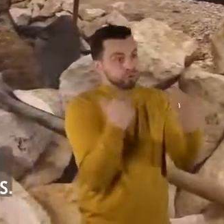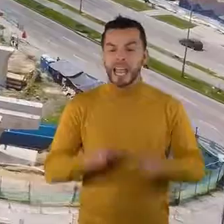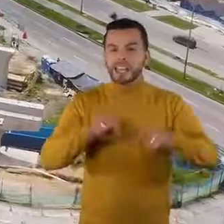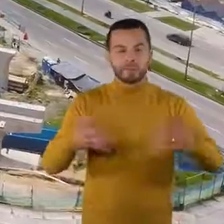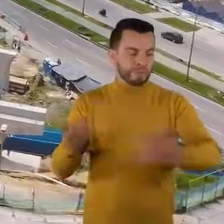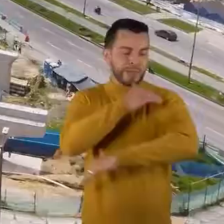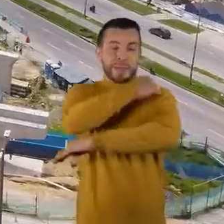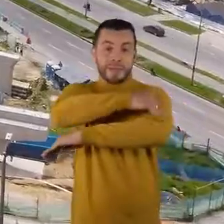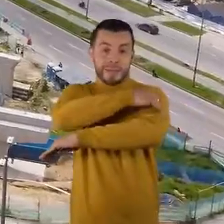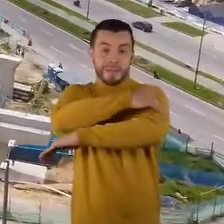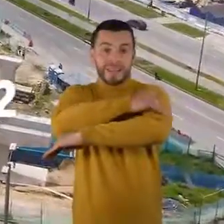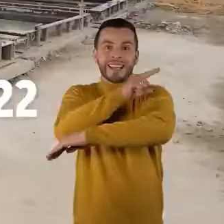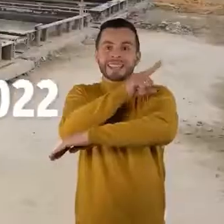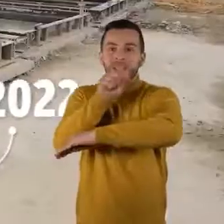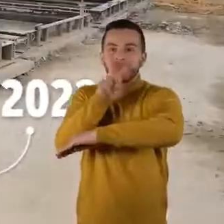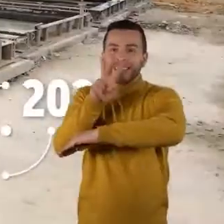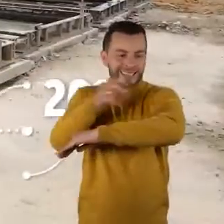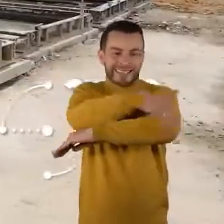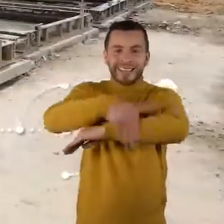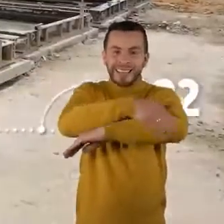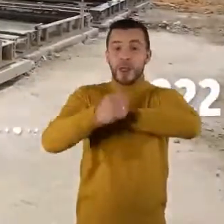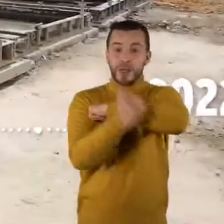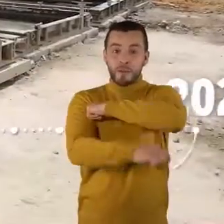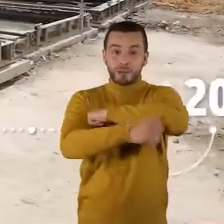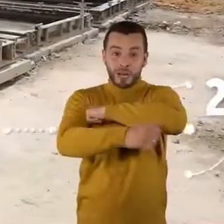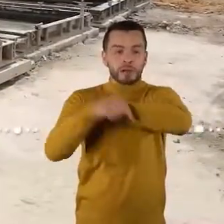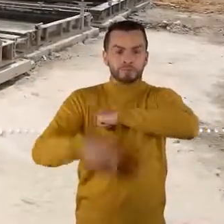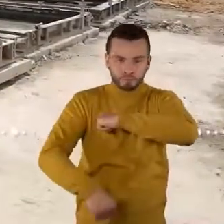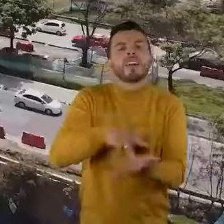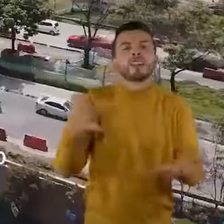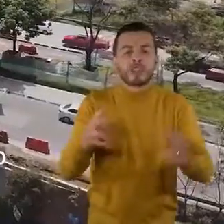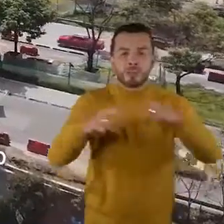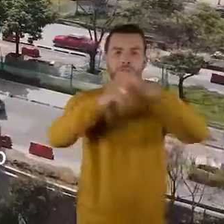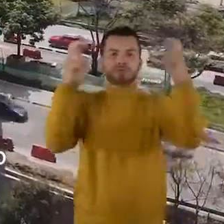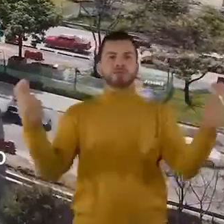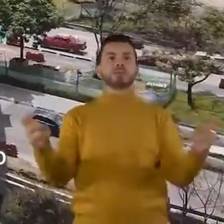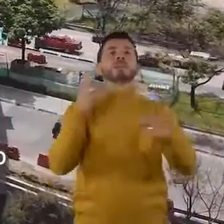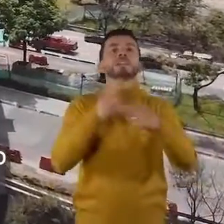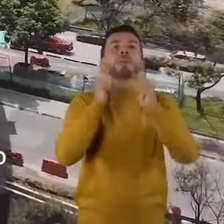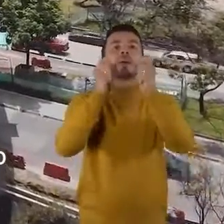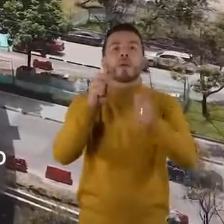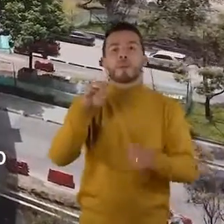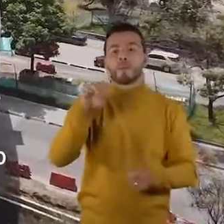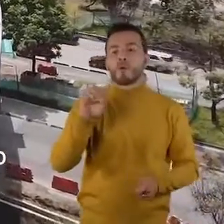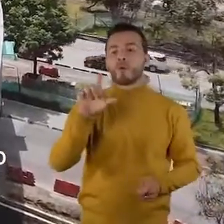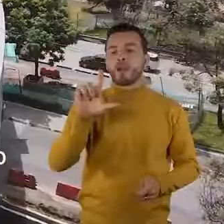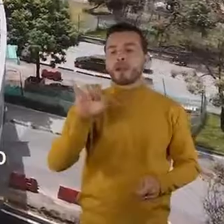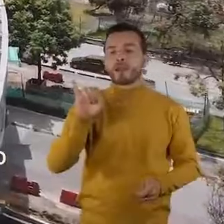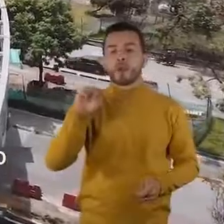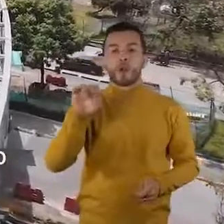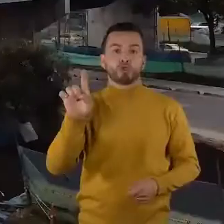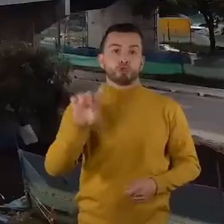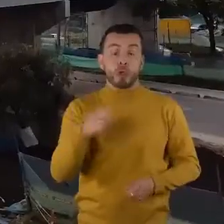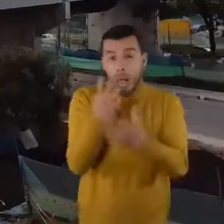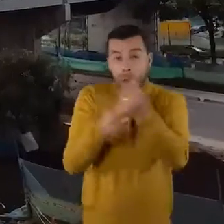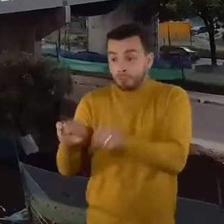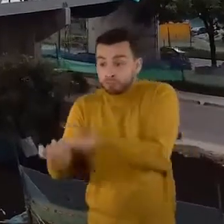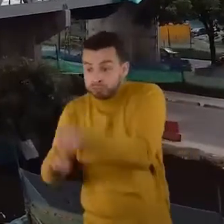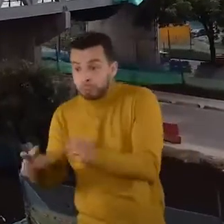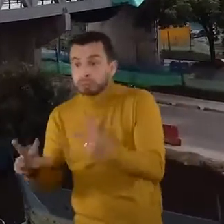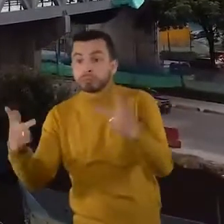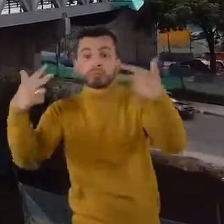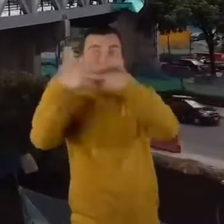rutas del canal molinos avenidas rincón con boyacá boyacá entre calle 670 y 183